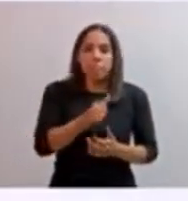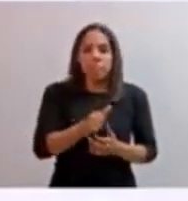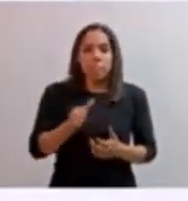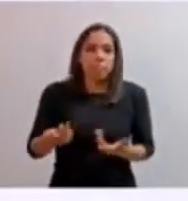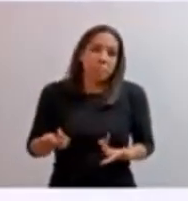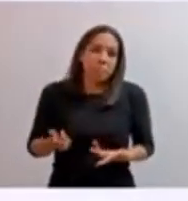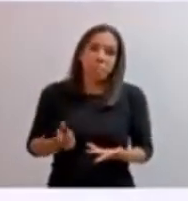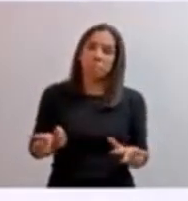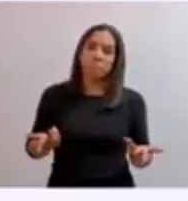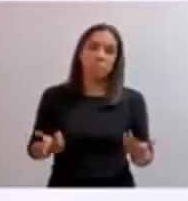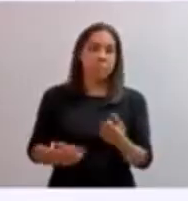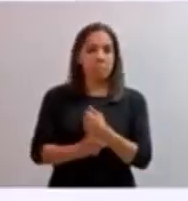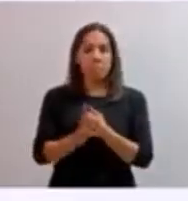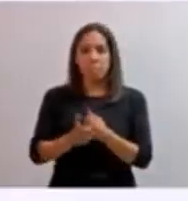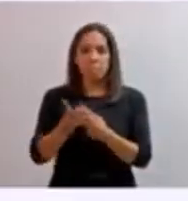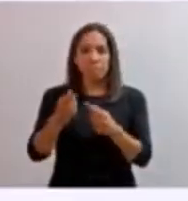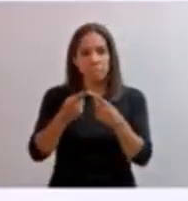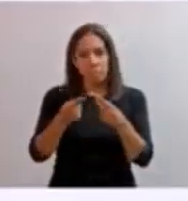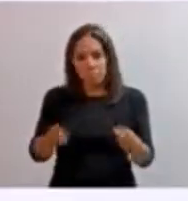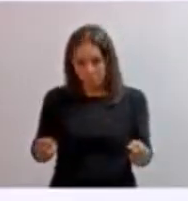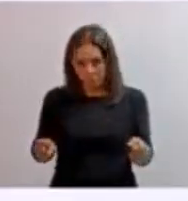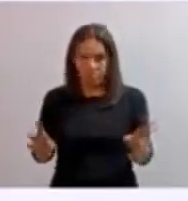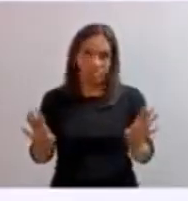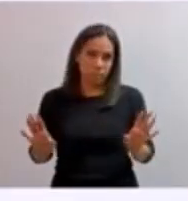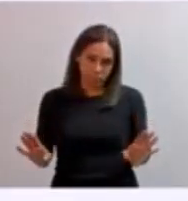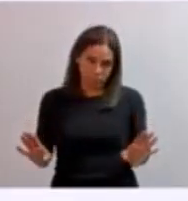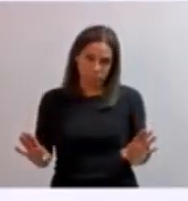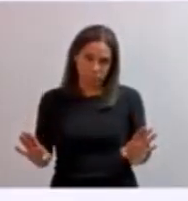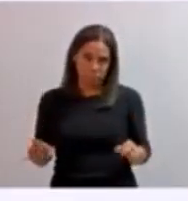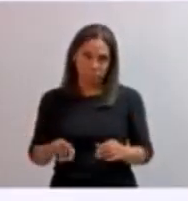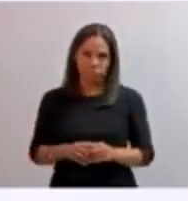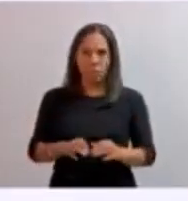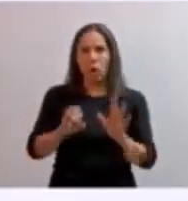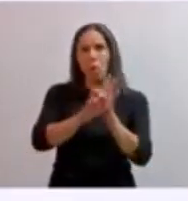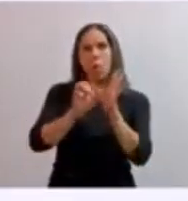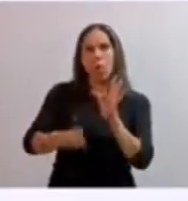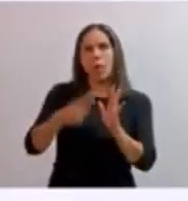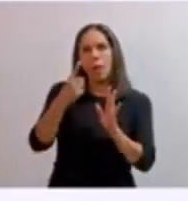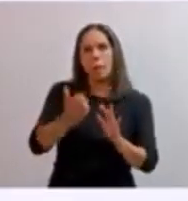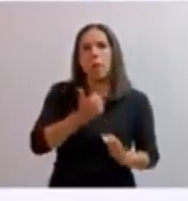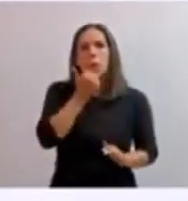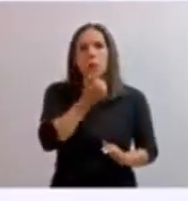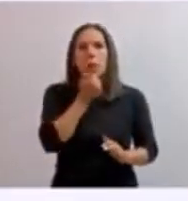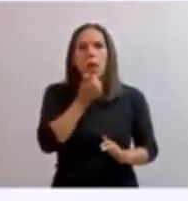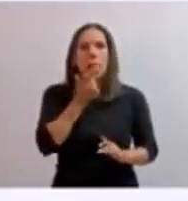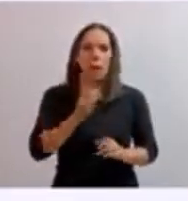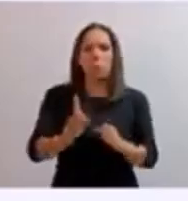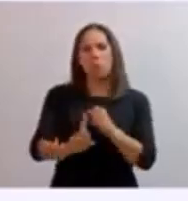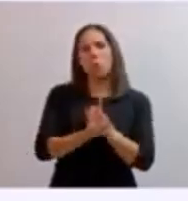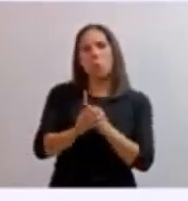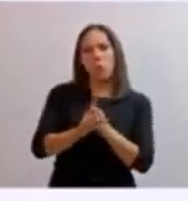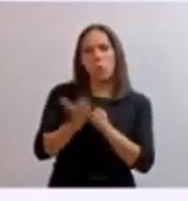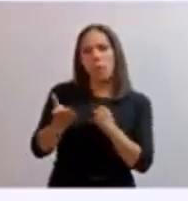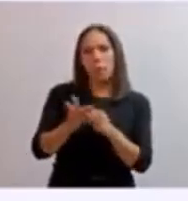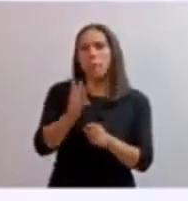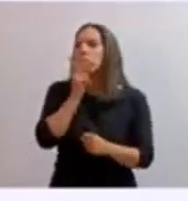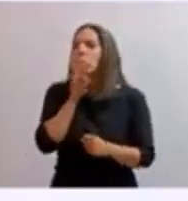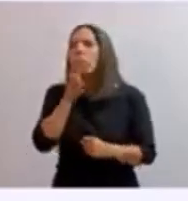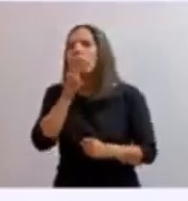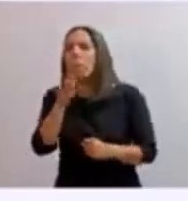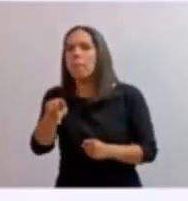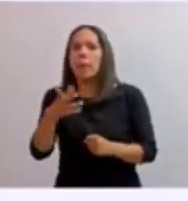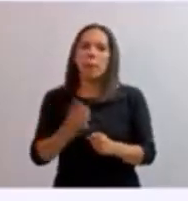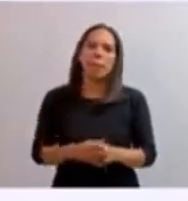particulares, de que se suscita una situación con un alumno, con unos padres de familia o con